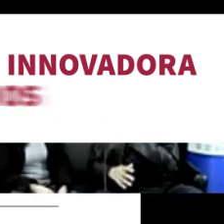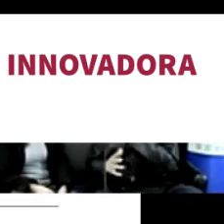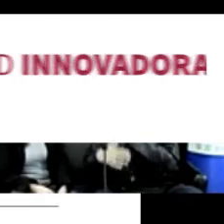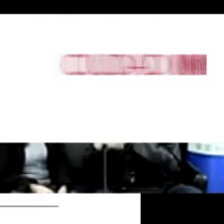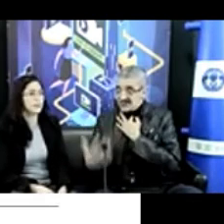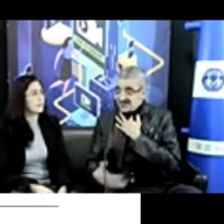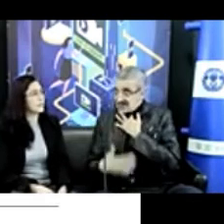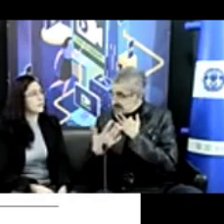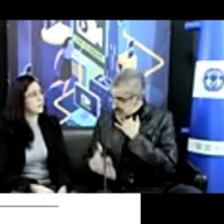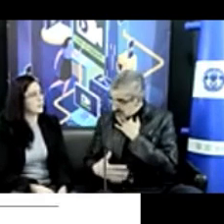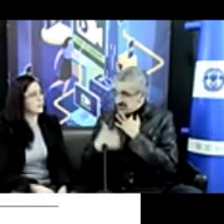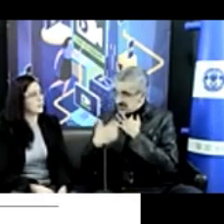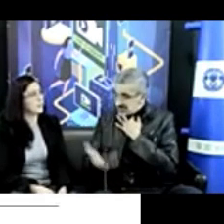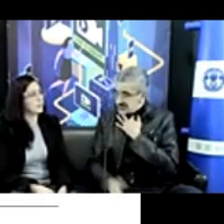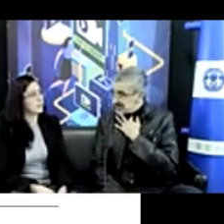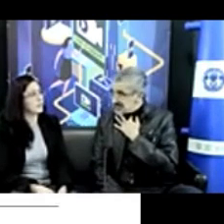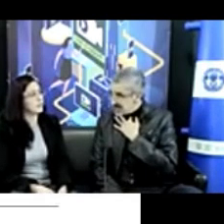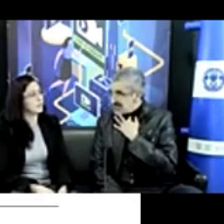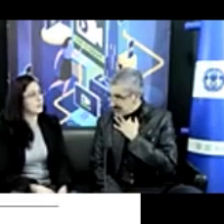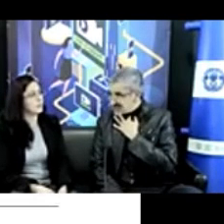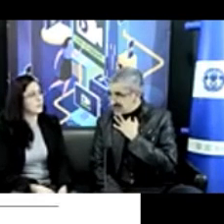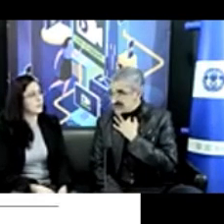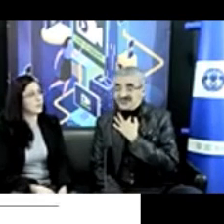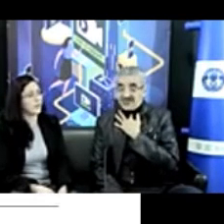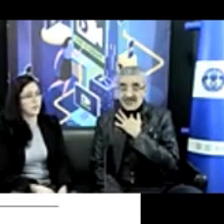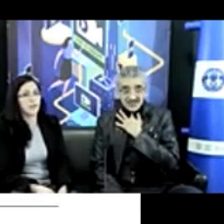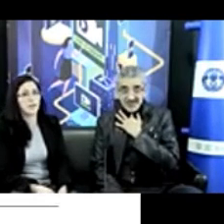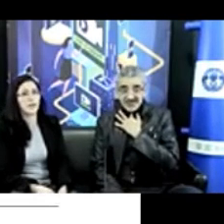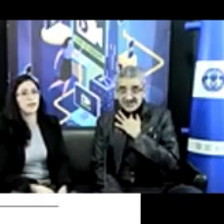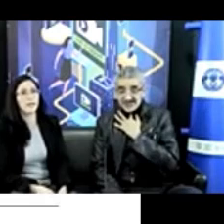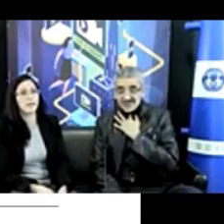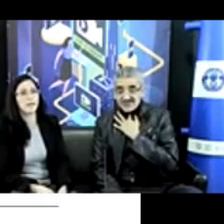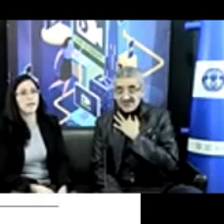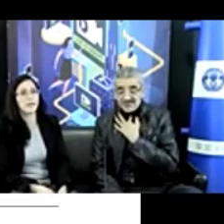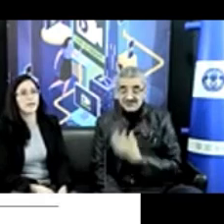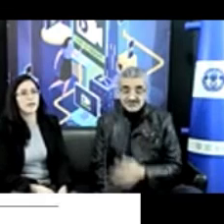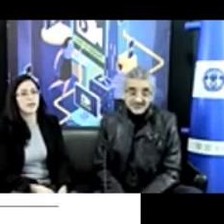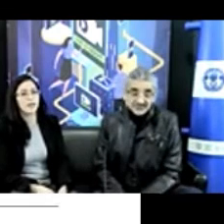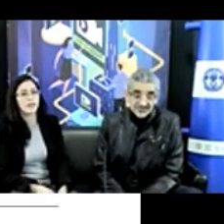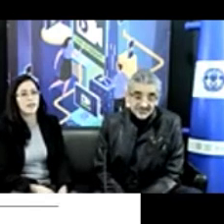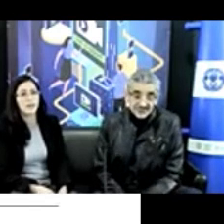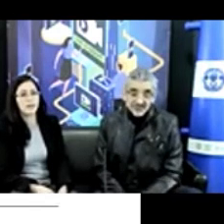mucho que ver la disposición que tenga la persona. La lámina que sigue,